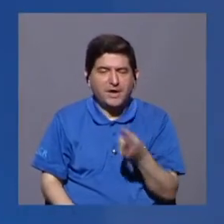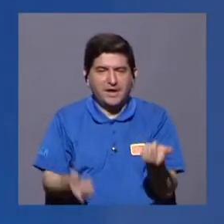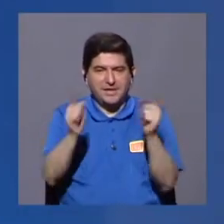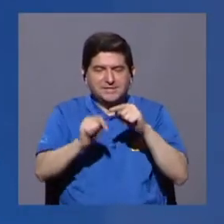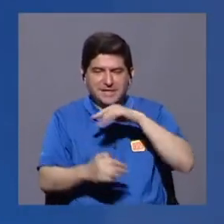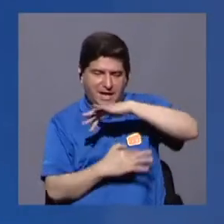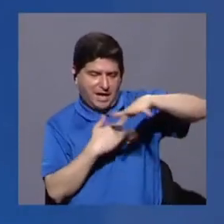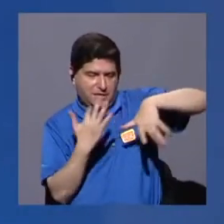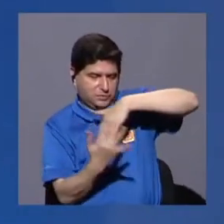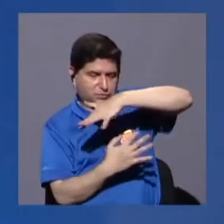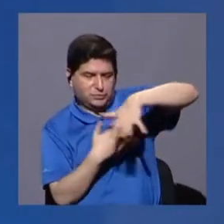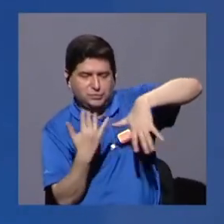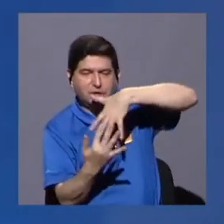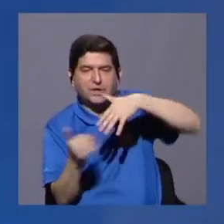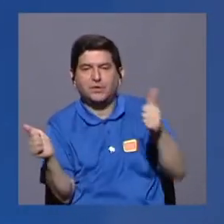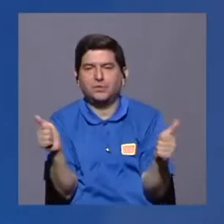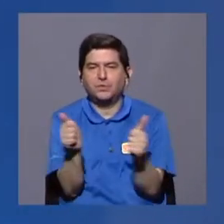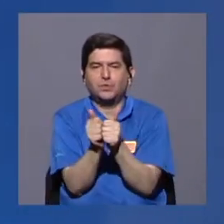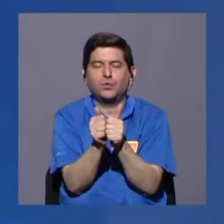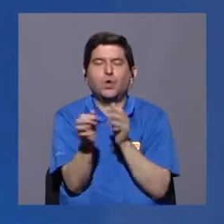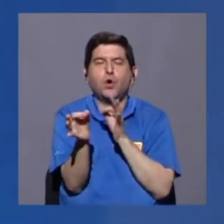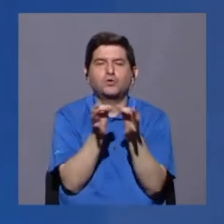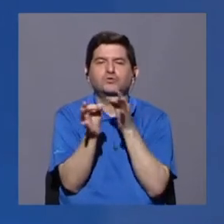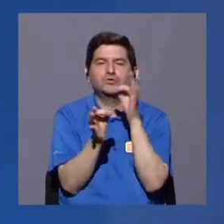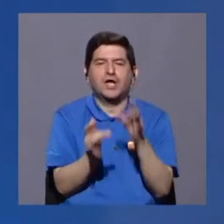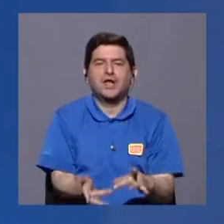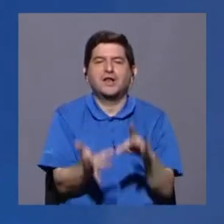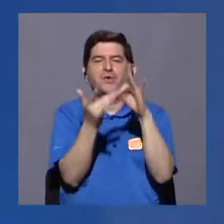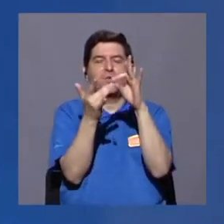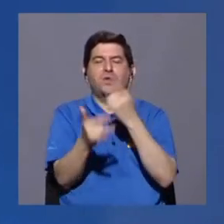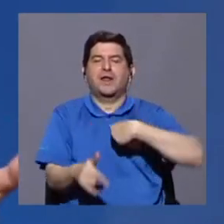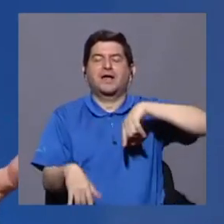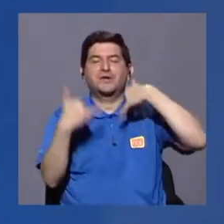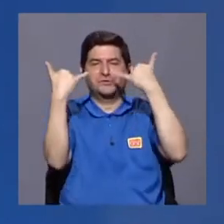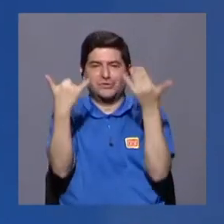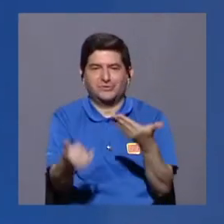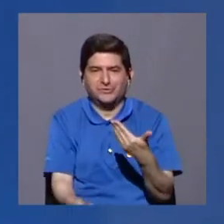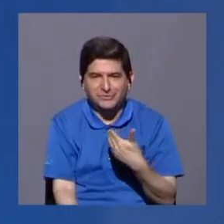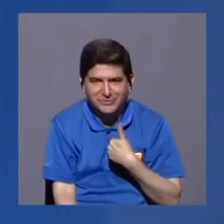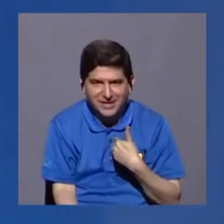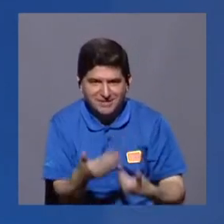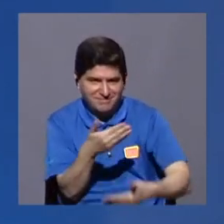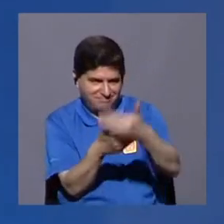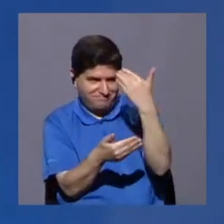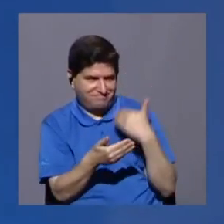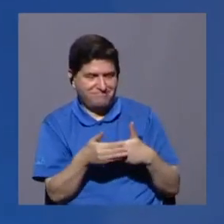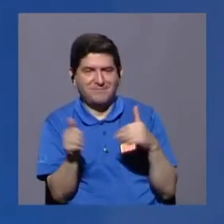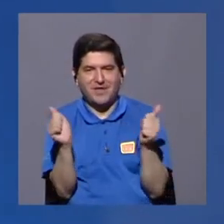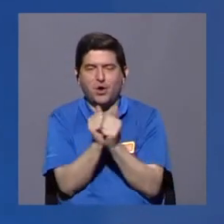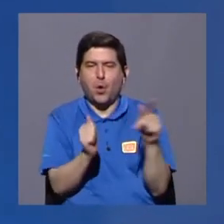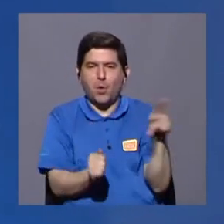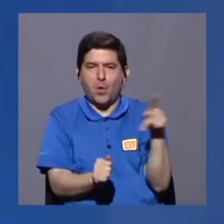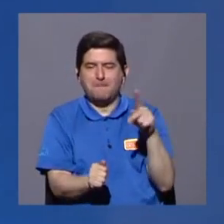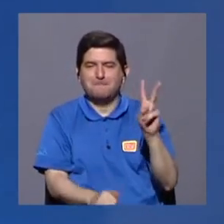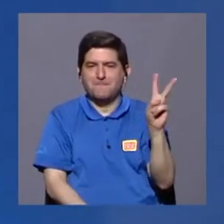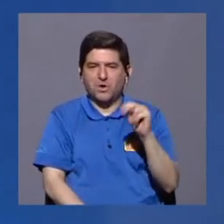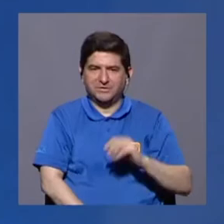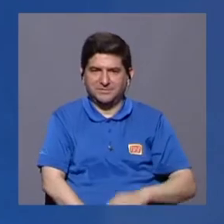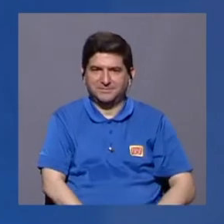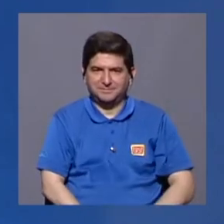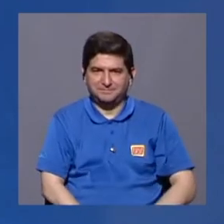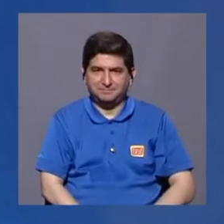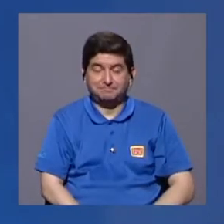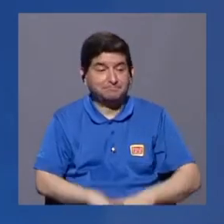interactúan mejor con las células especiales que nosotros ya tenemos previamente con la proteína del virus y